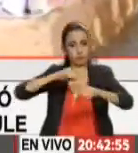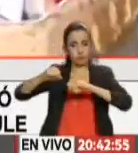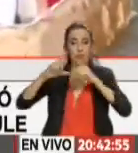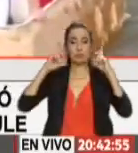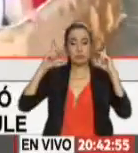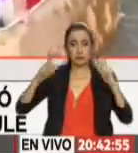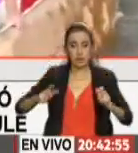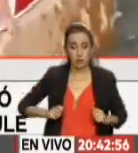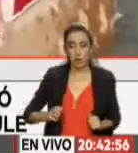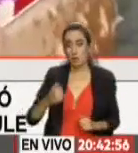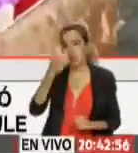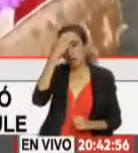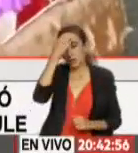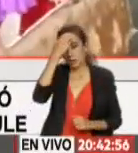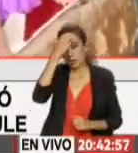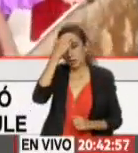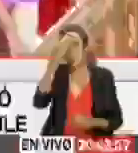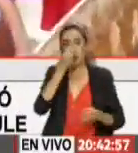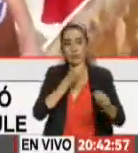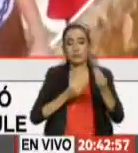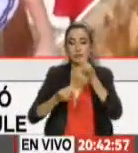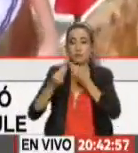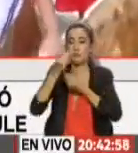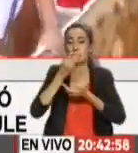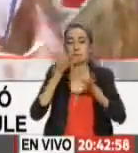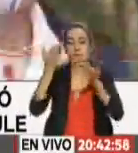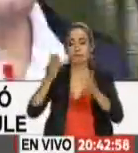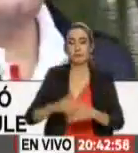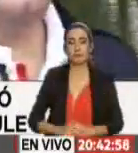salud, educación y raciones alimenticias.